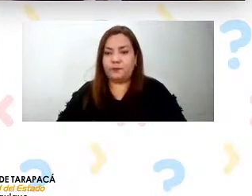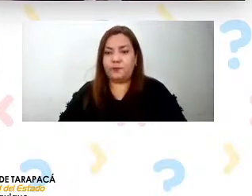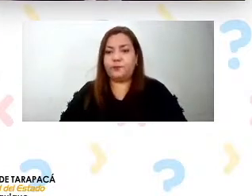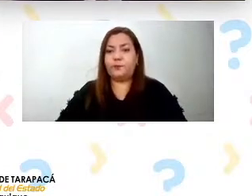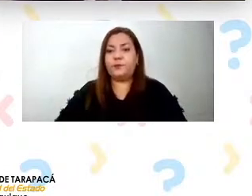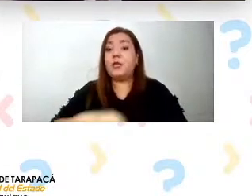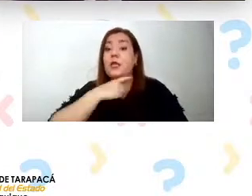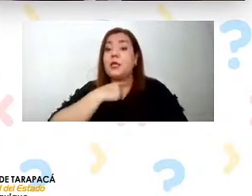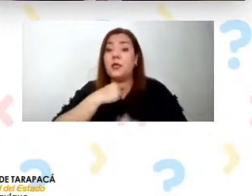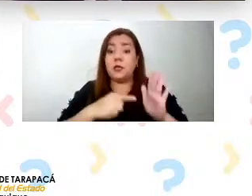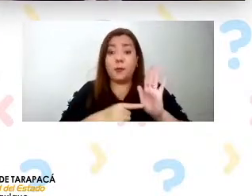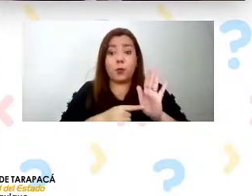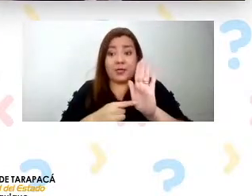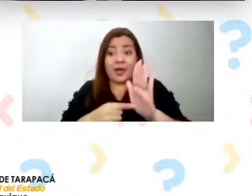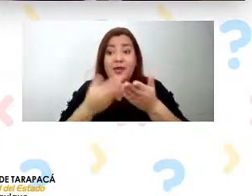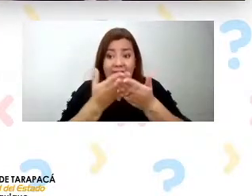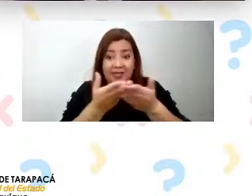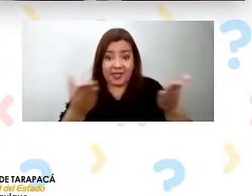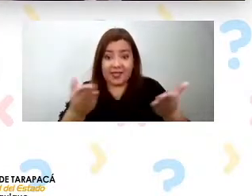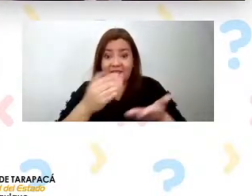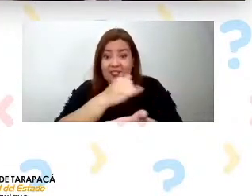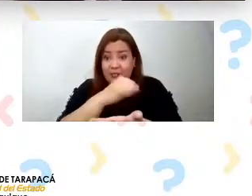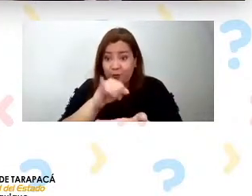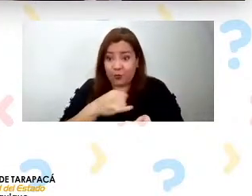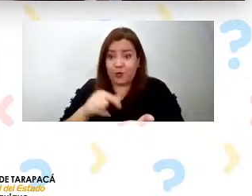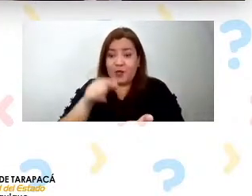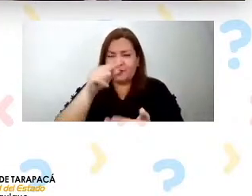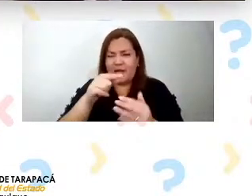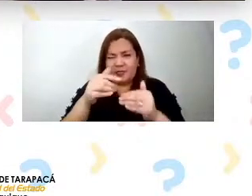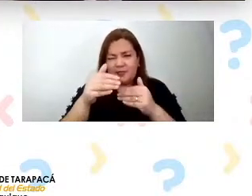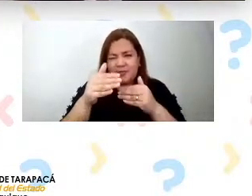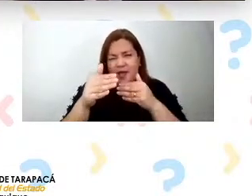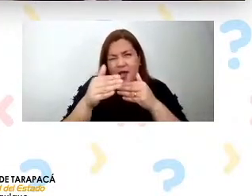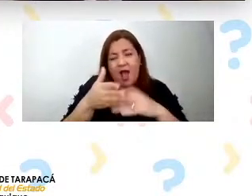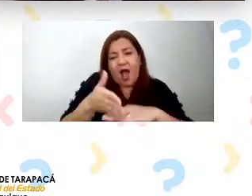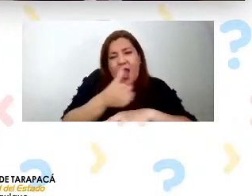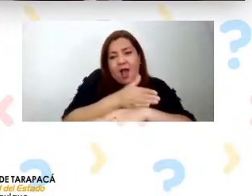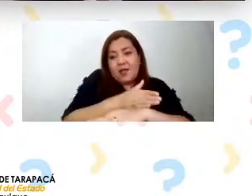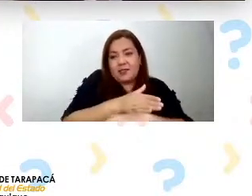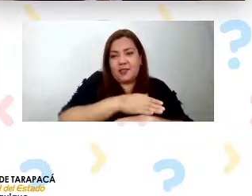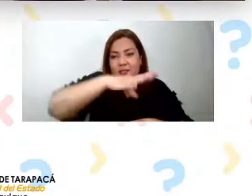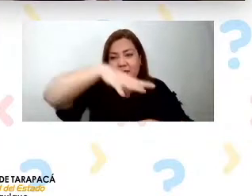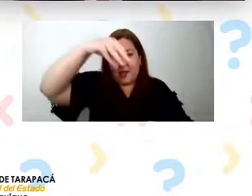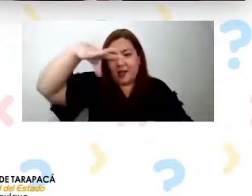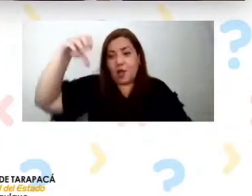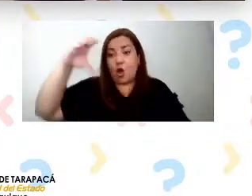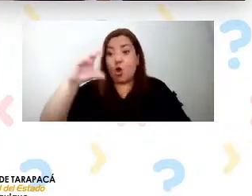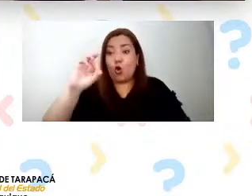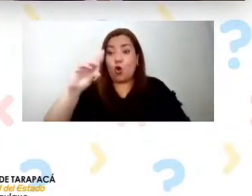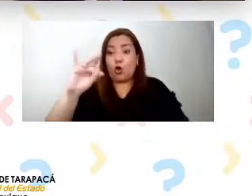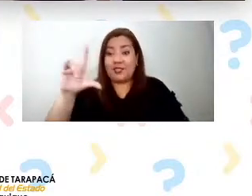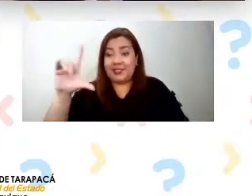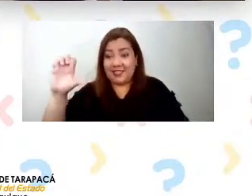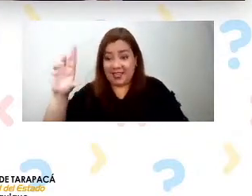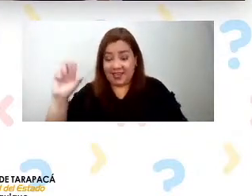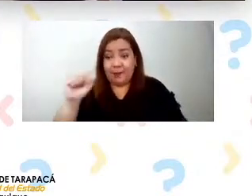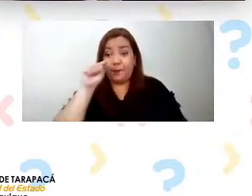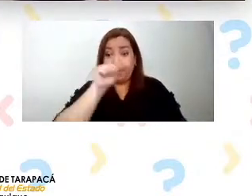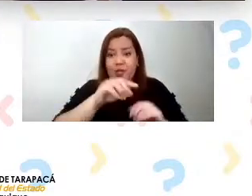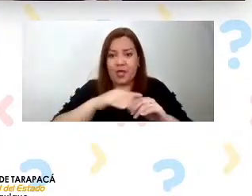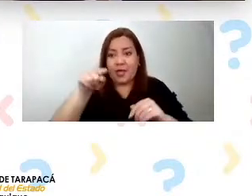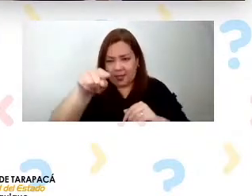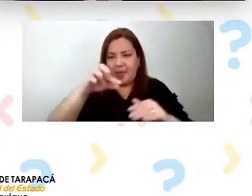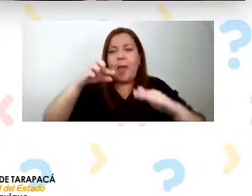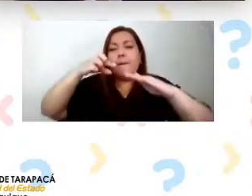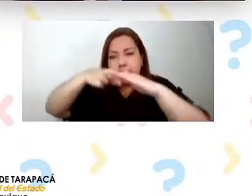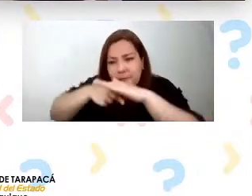esta zona está en la precordillera. En la universidad también ha hecho estudios en este sector muy importante, el oasis de Pica,